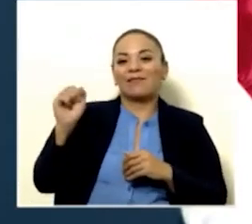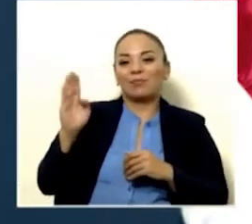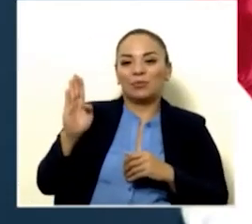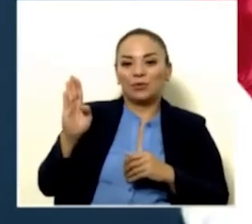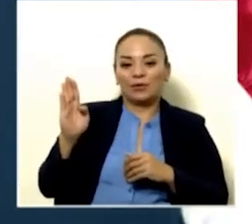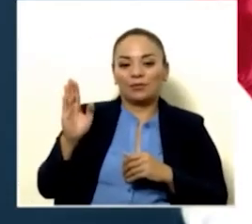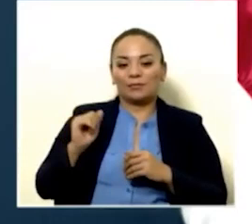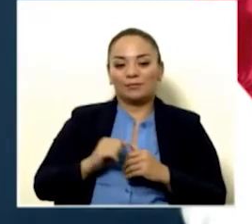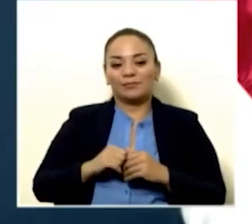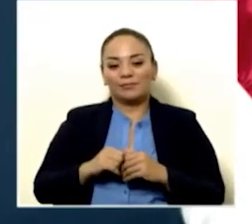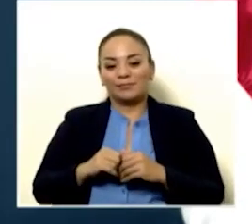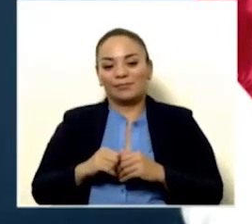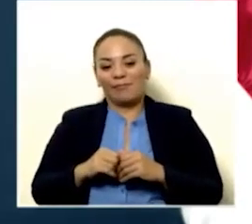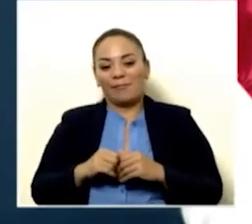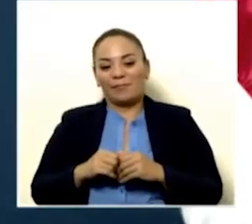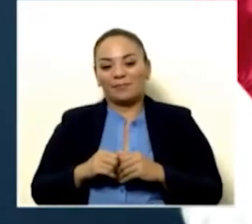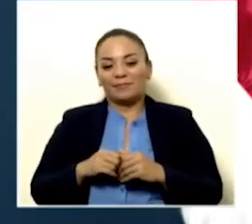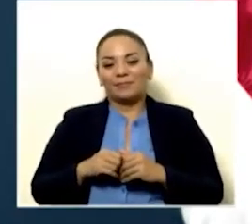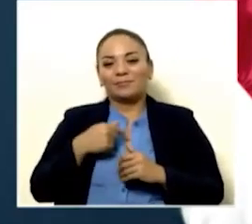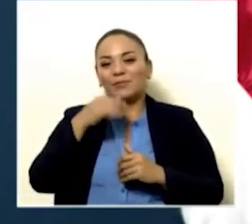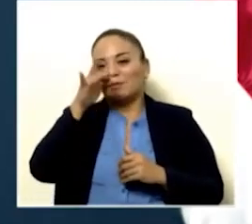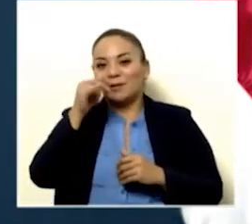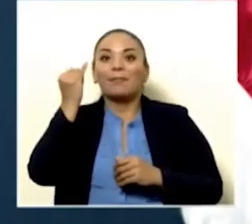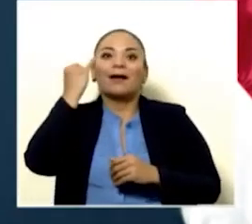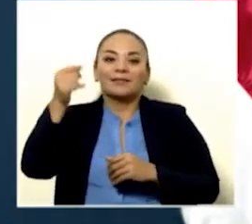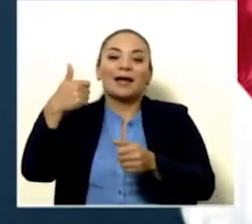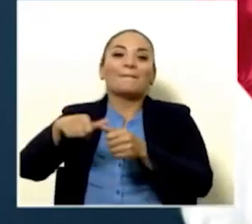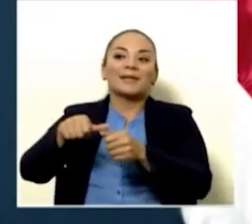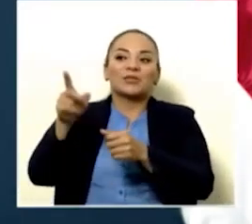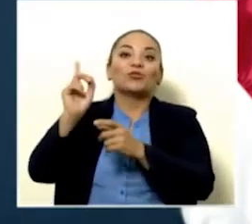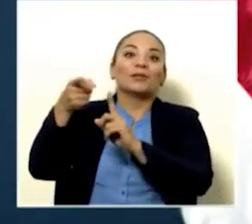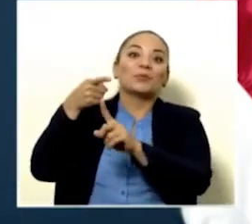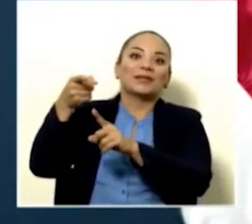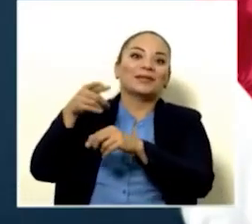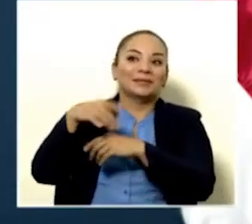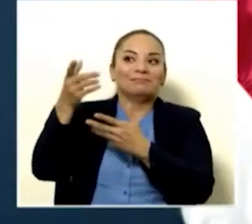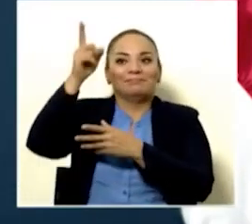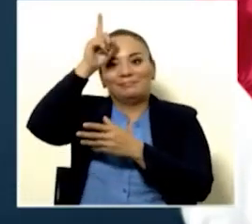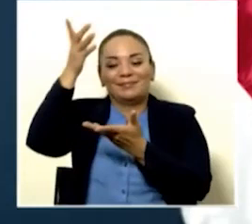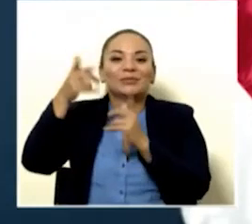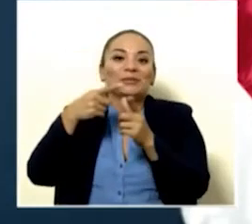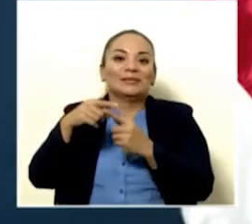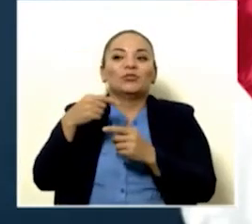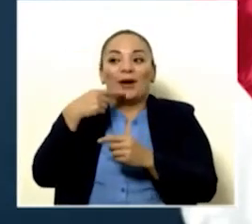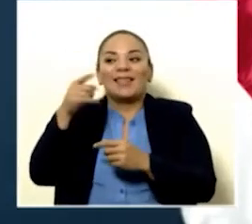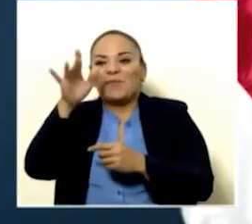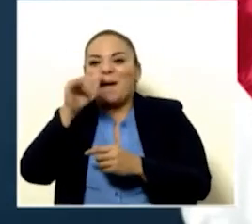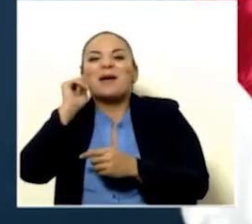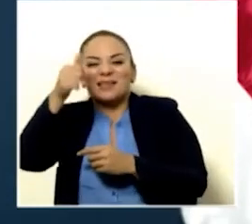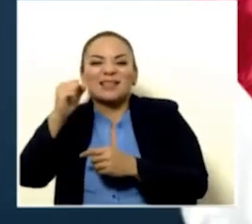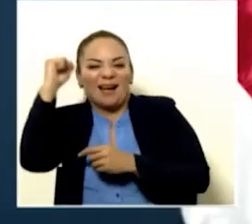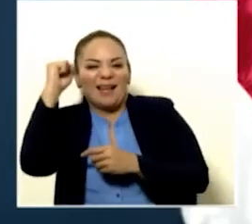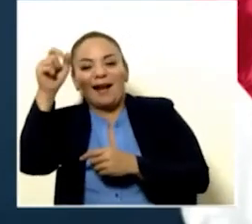Brunner Neibig. Imagínense dónde vienen esos apellidos, que mañana les vamos a ganar a los